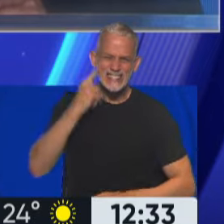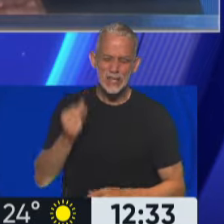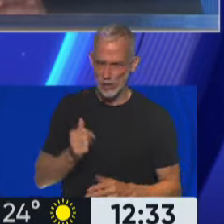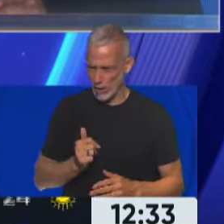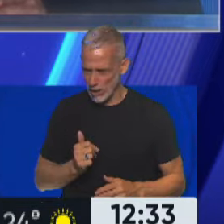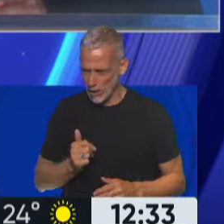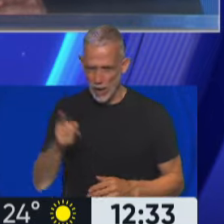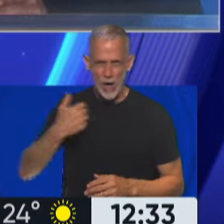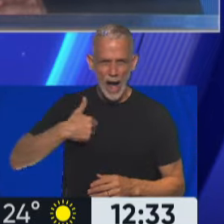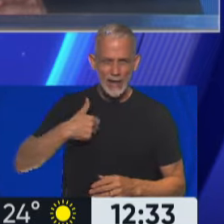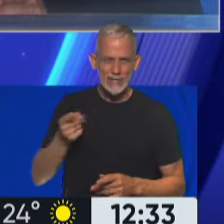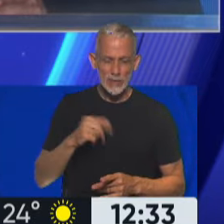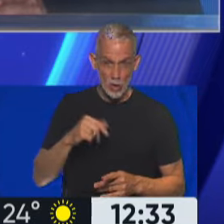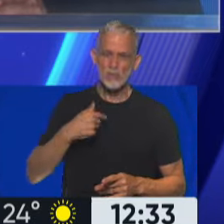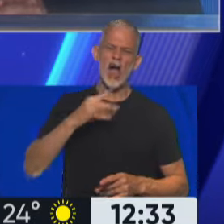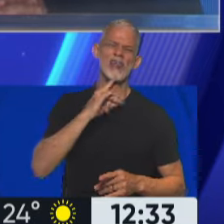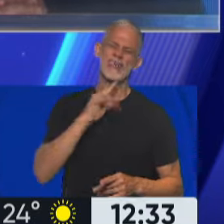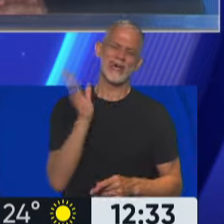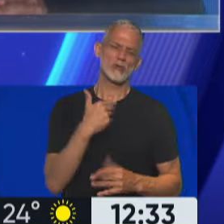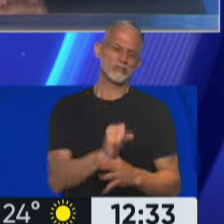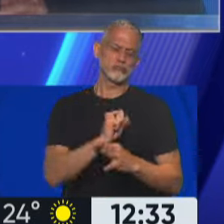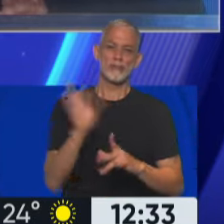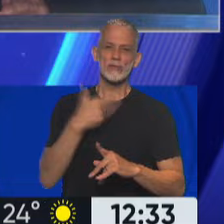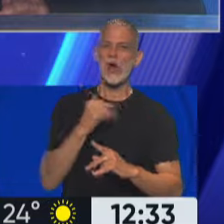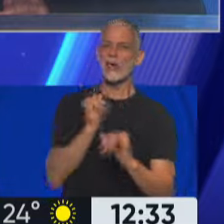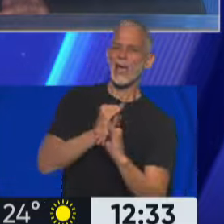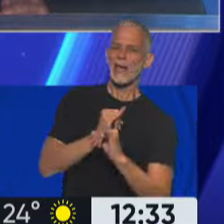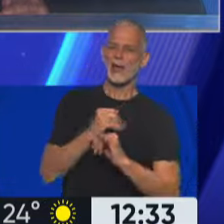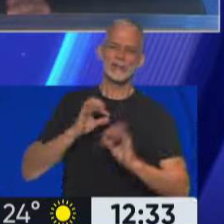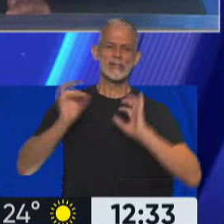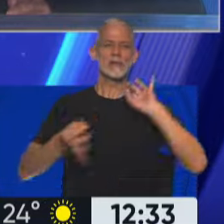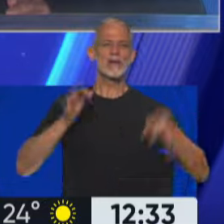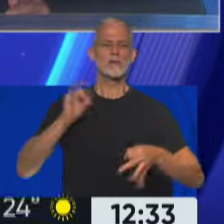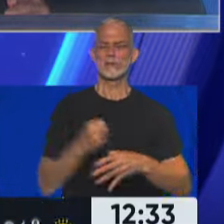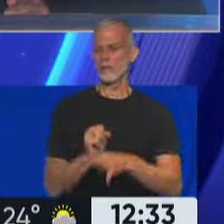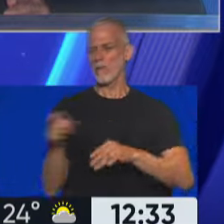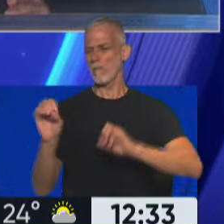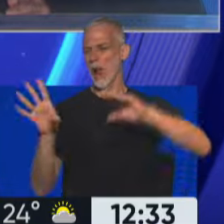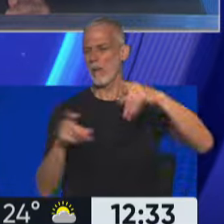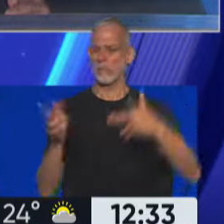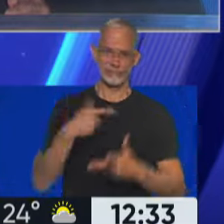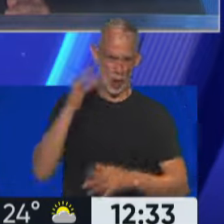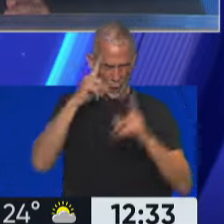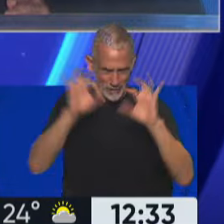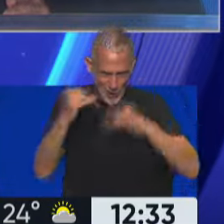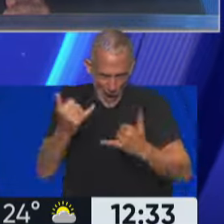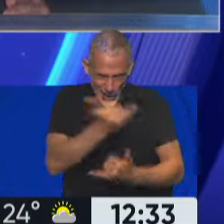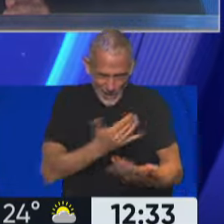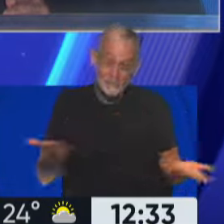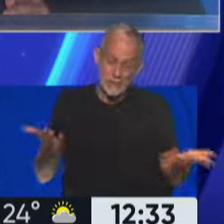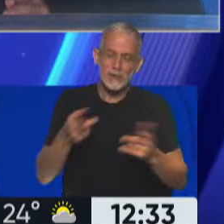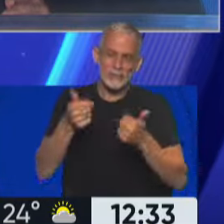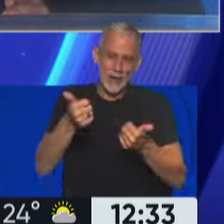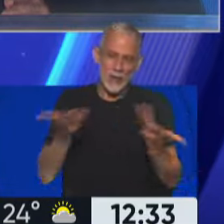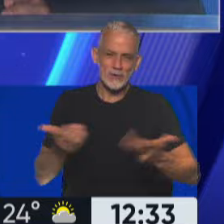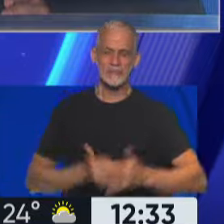argentinos aparte de ser directores técnicos todos somos ingenieros de pista de Fórmula 1 porque todos saben y todos preguntan Pero lo bueno